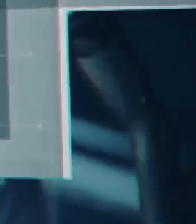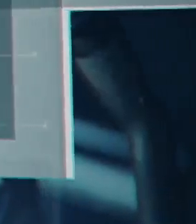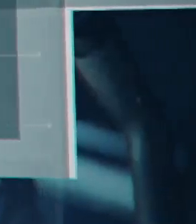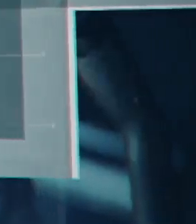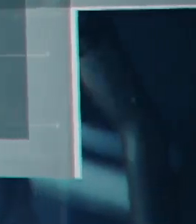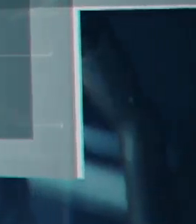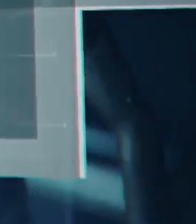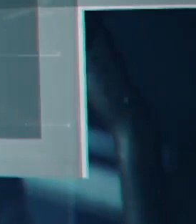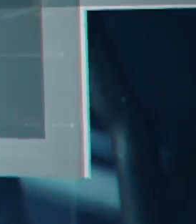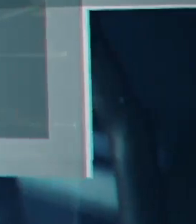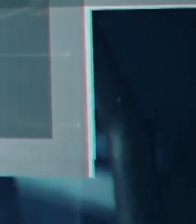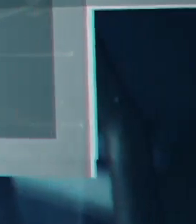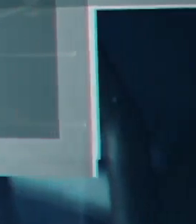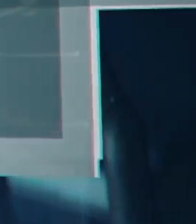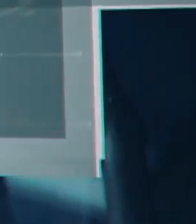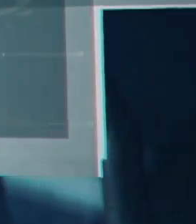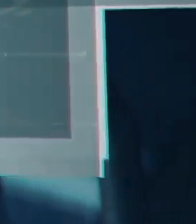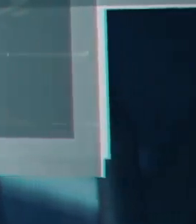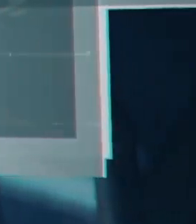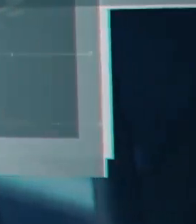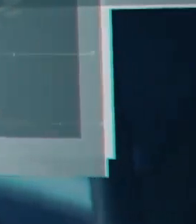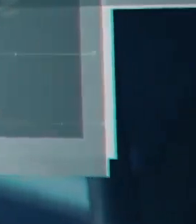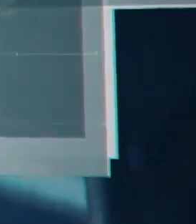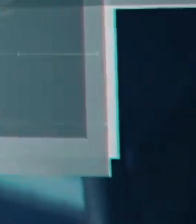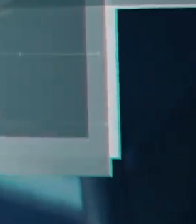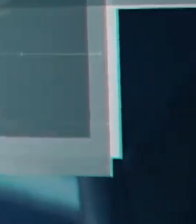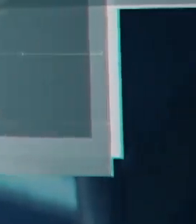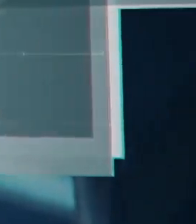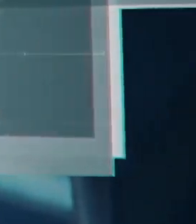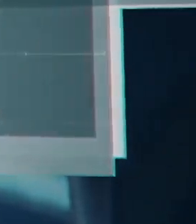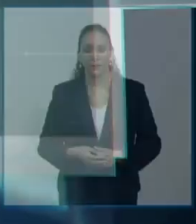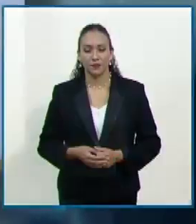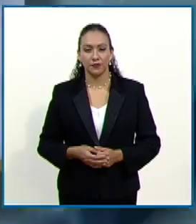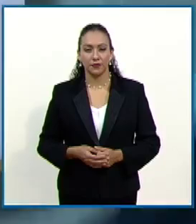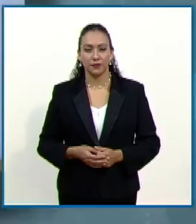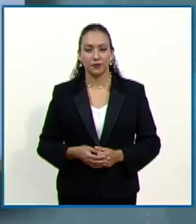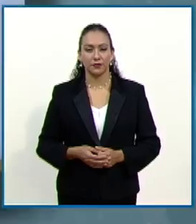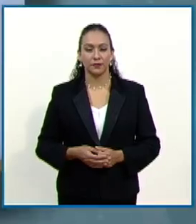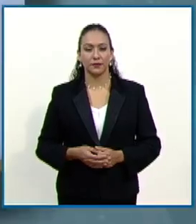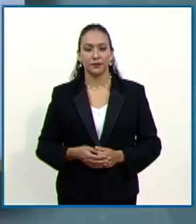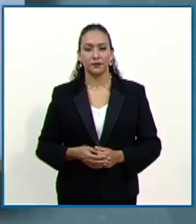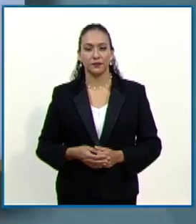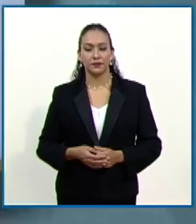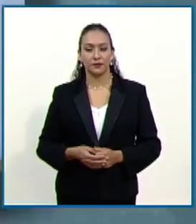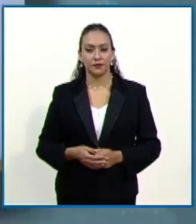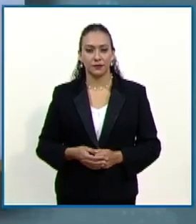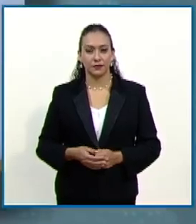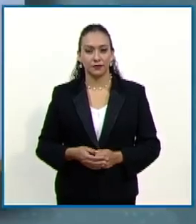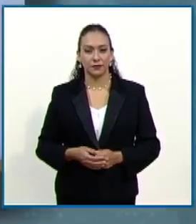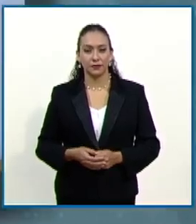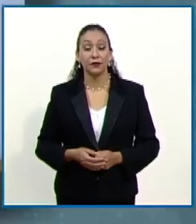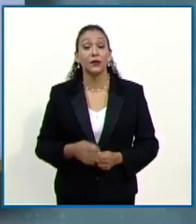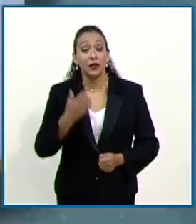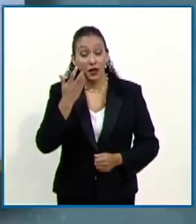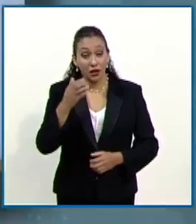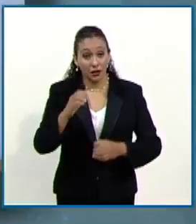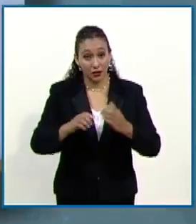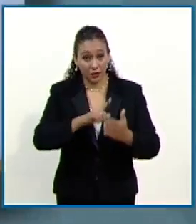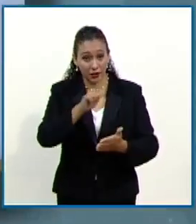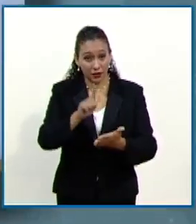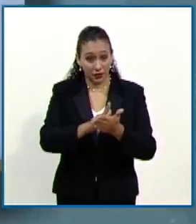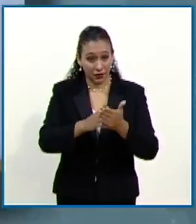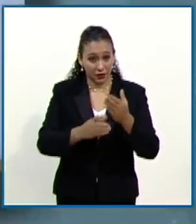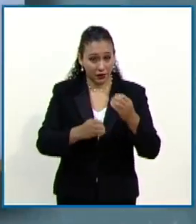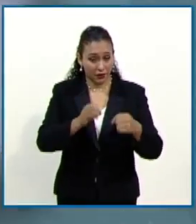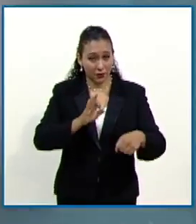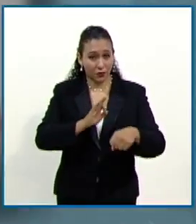Para Para el fortalecimiento de la justicia a favor de las